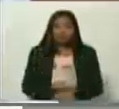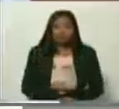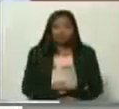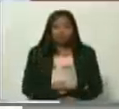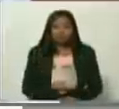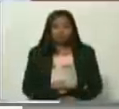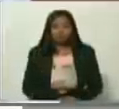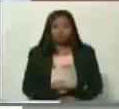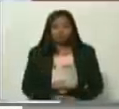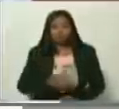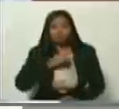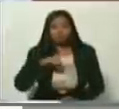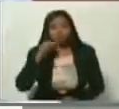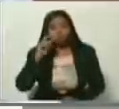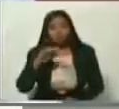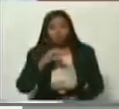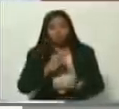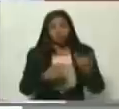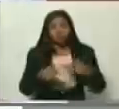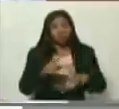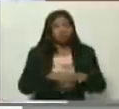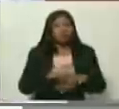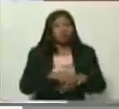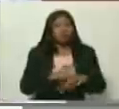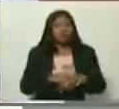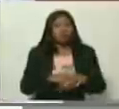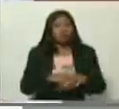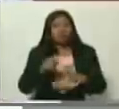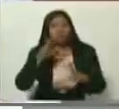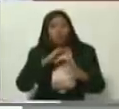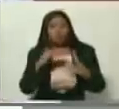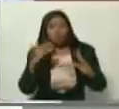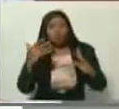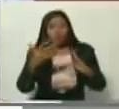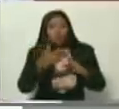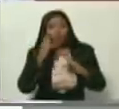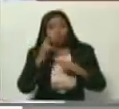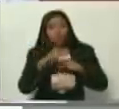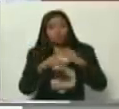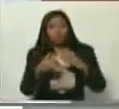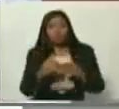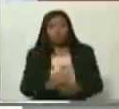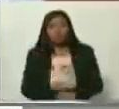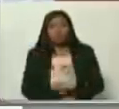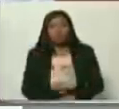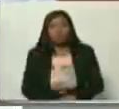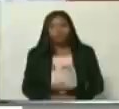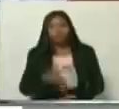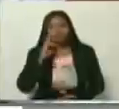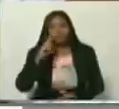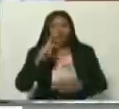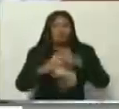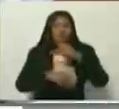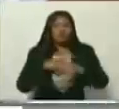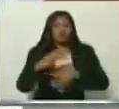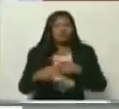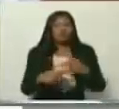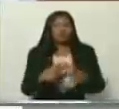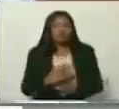en las últimas horas han rodeado dicho proceso.